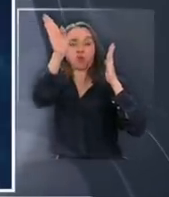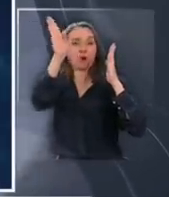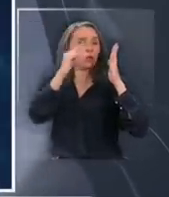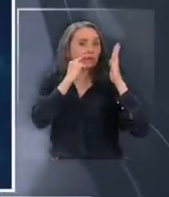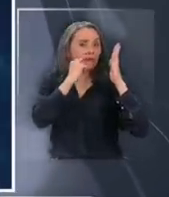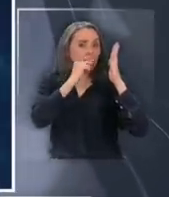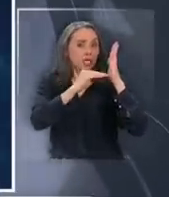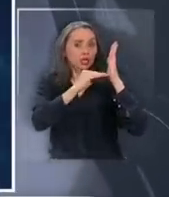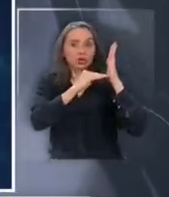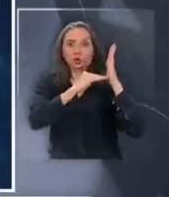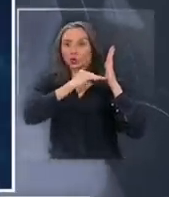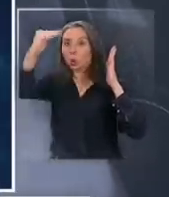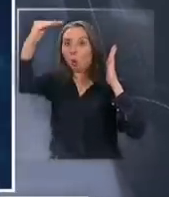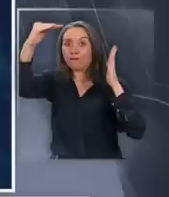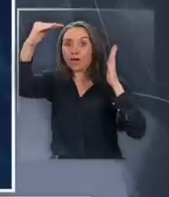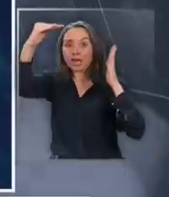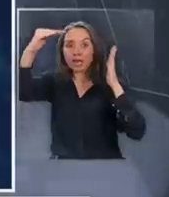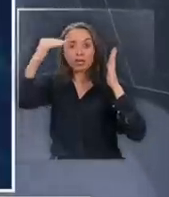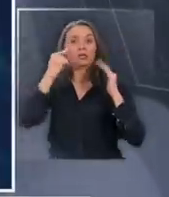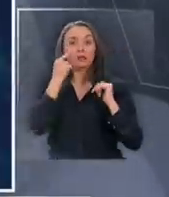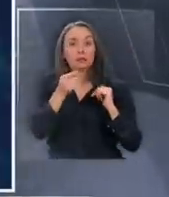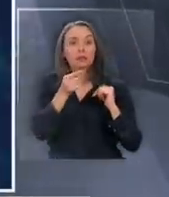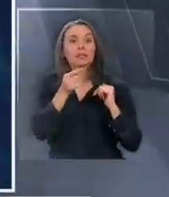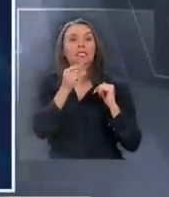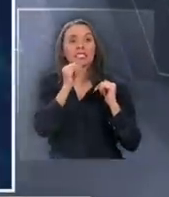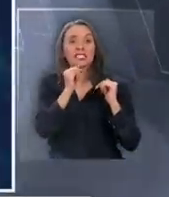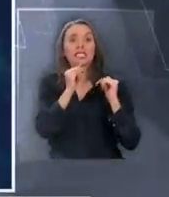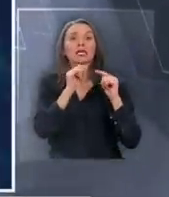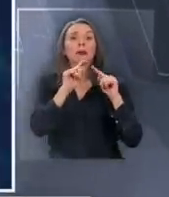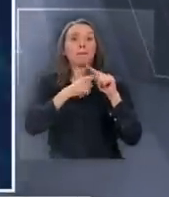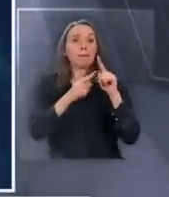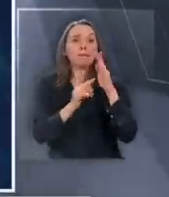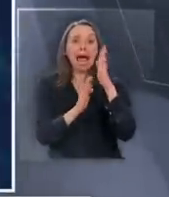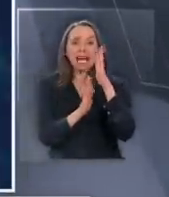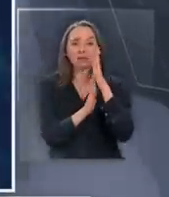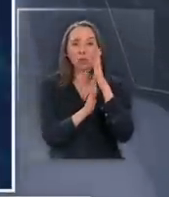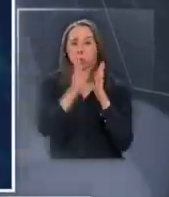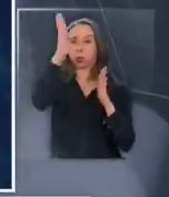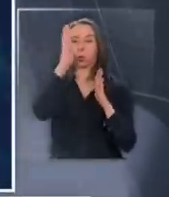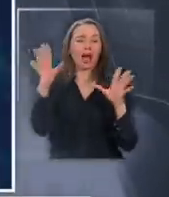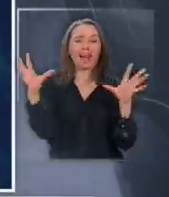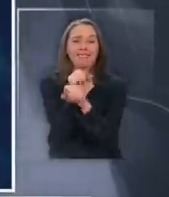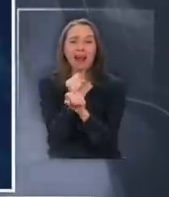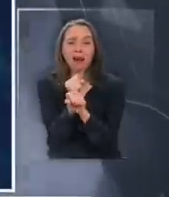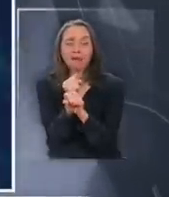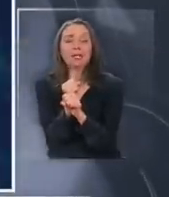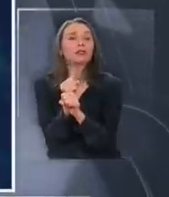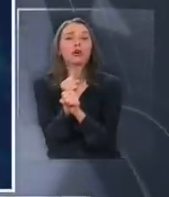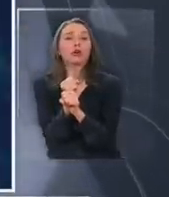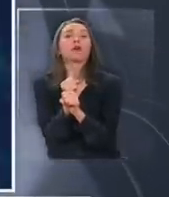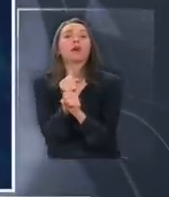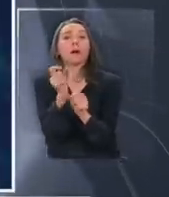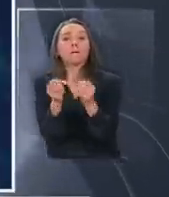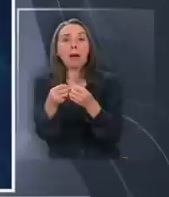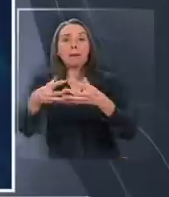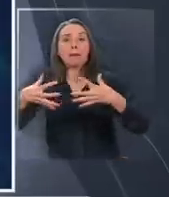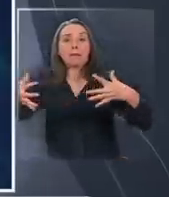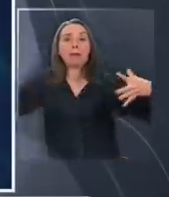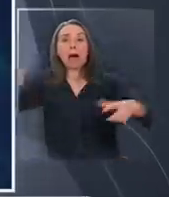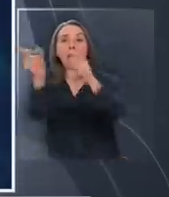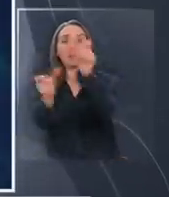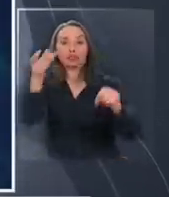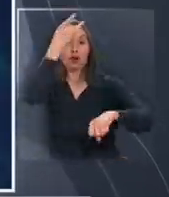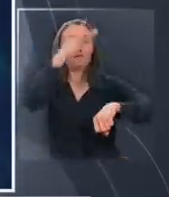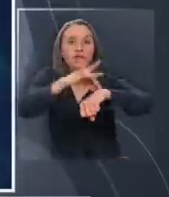polinómica, y adquiriendo algunos indicios de un crecimiento exponencial, crecen tan rápido los casos que